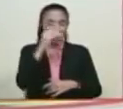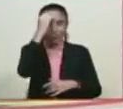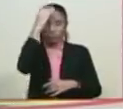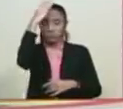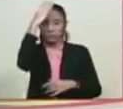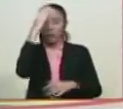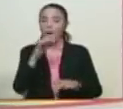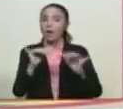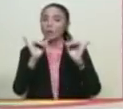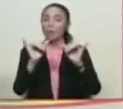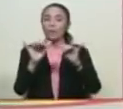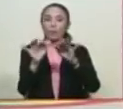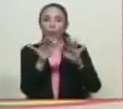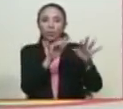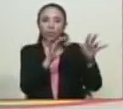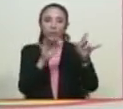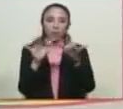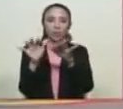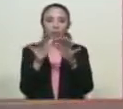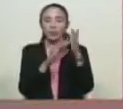de su propia destrucción.